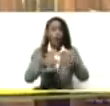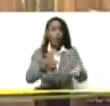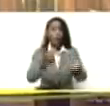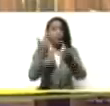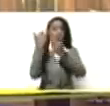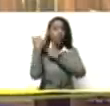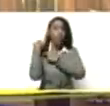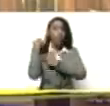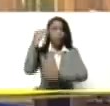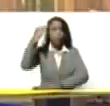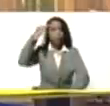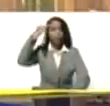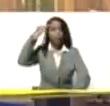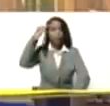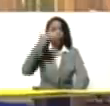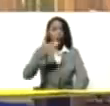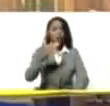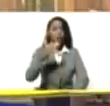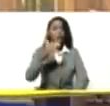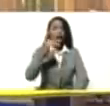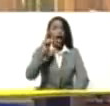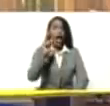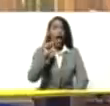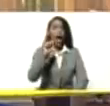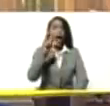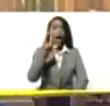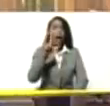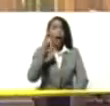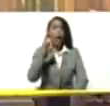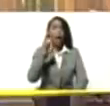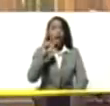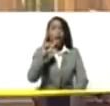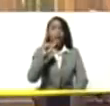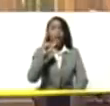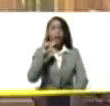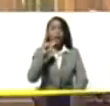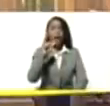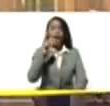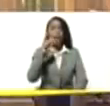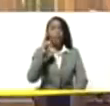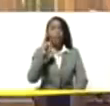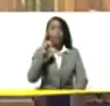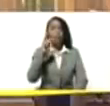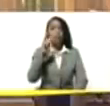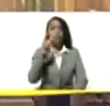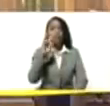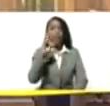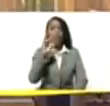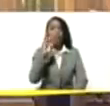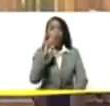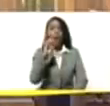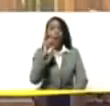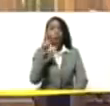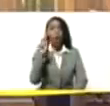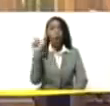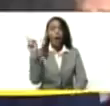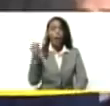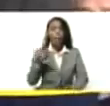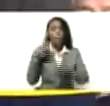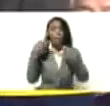cabello en una economía real sostenible sustentable doctor calixto